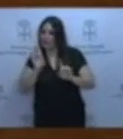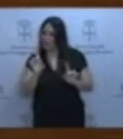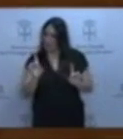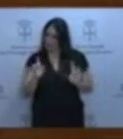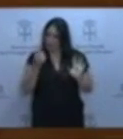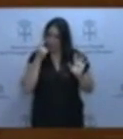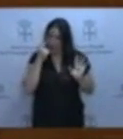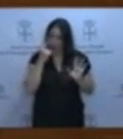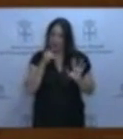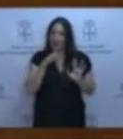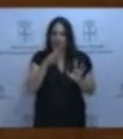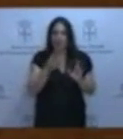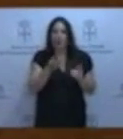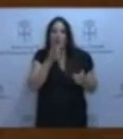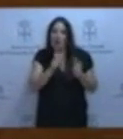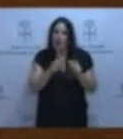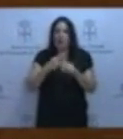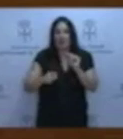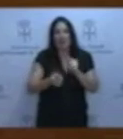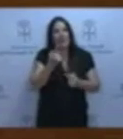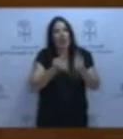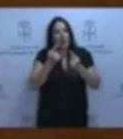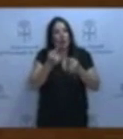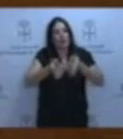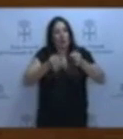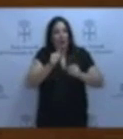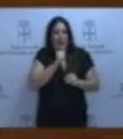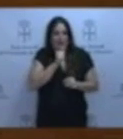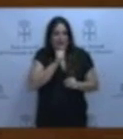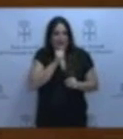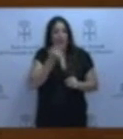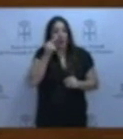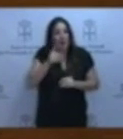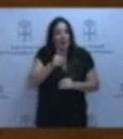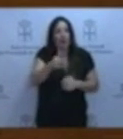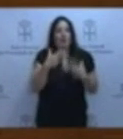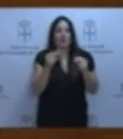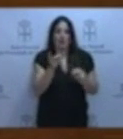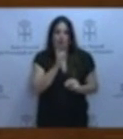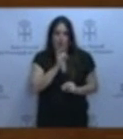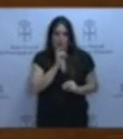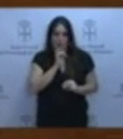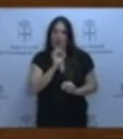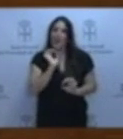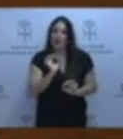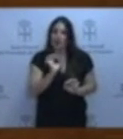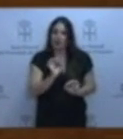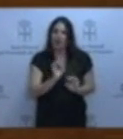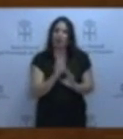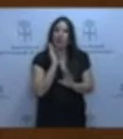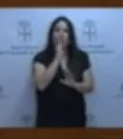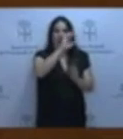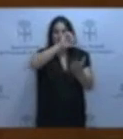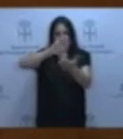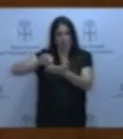irregularidades administrativas preocupantes que aún no han sido juzgadas y que veremos cómo terminan, ¿no? Cierto que el daño para la ciudadanía está